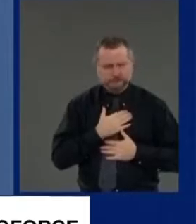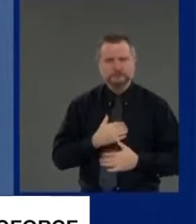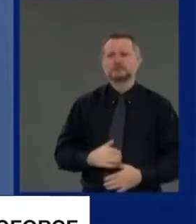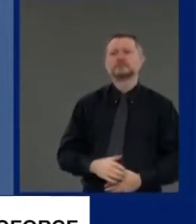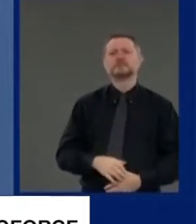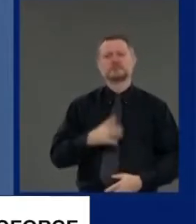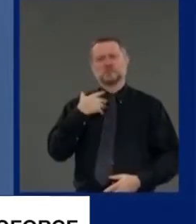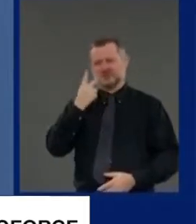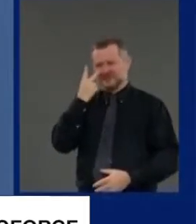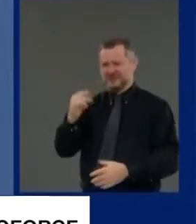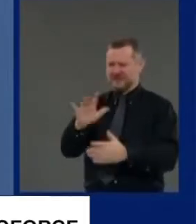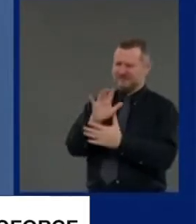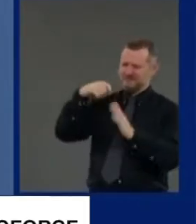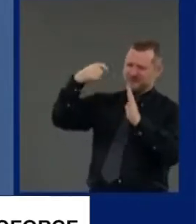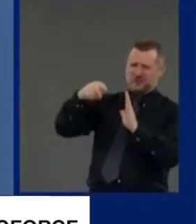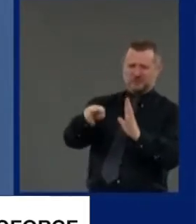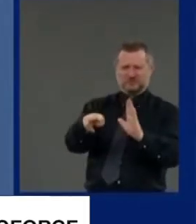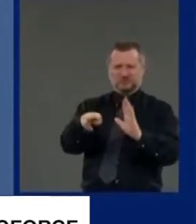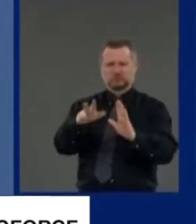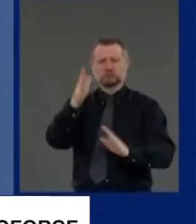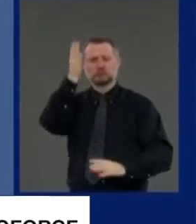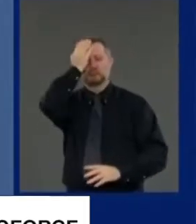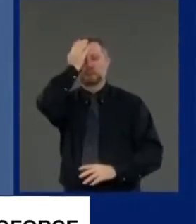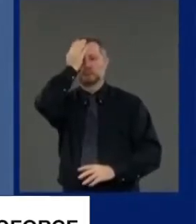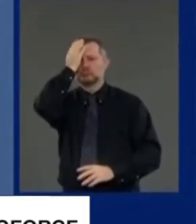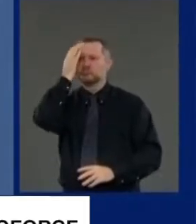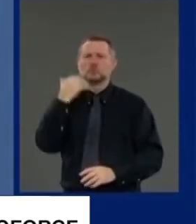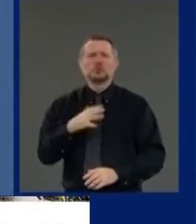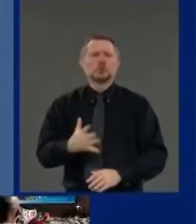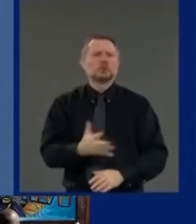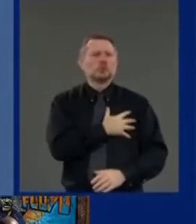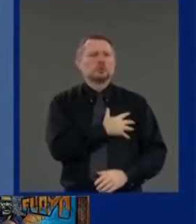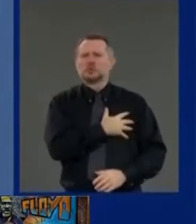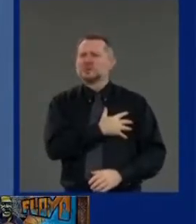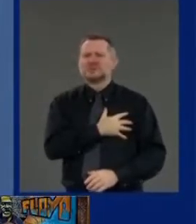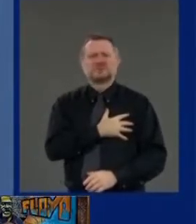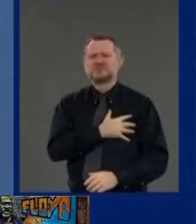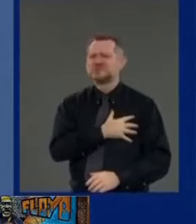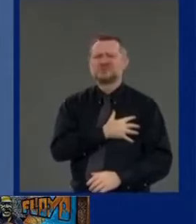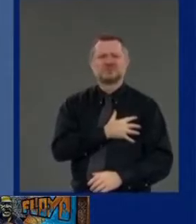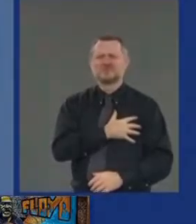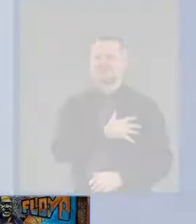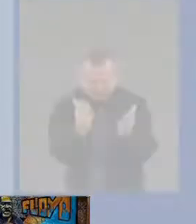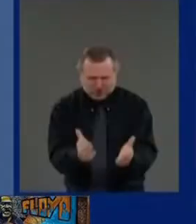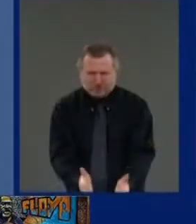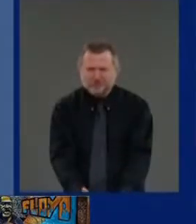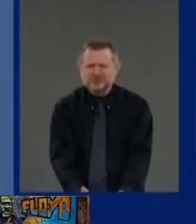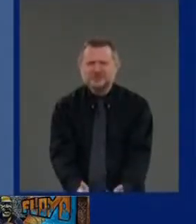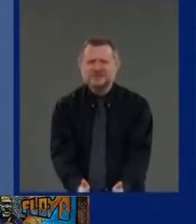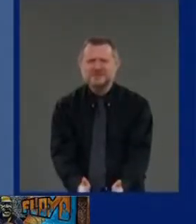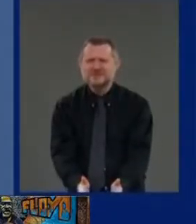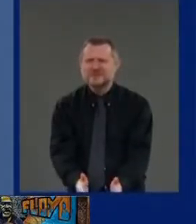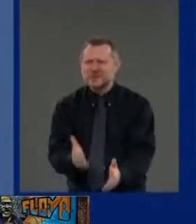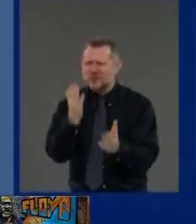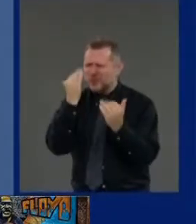video y perturba tu sentido básico de decencia y humanidad? Your basic sense of decency and humanity. Why?